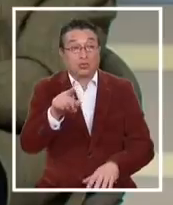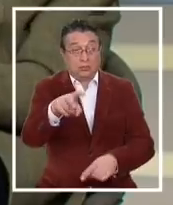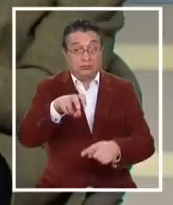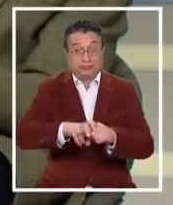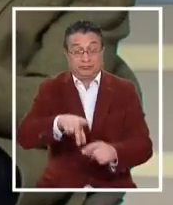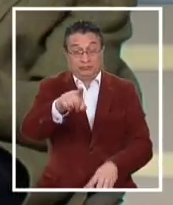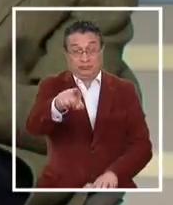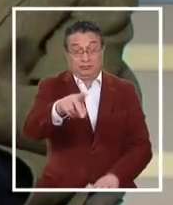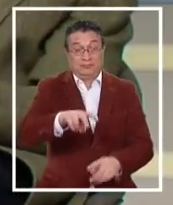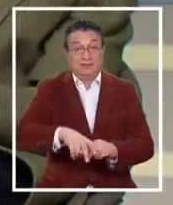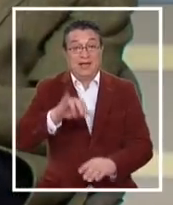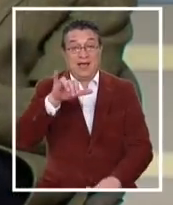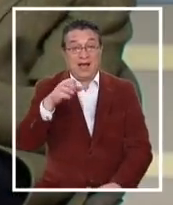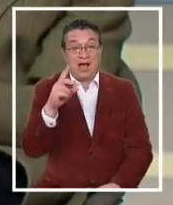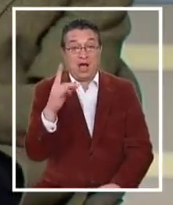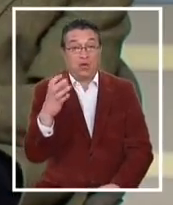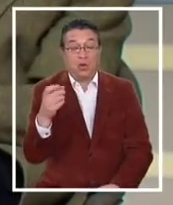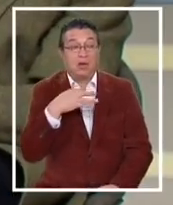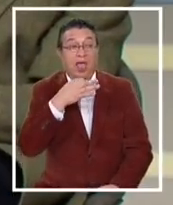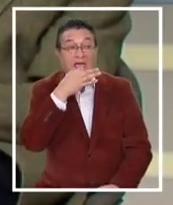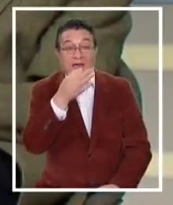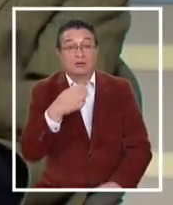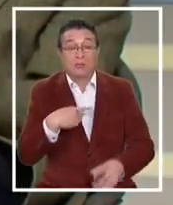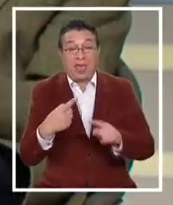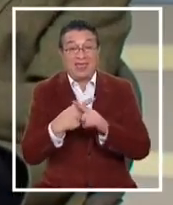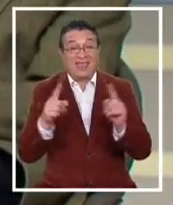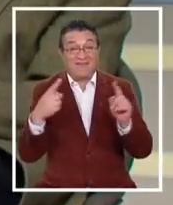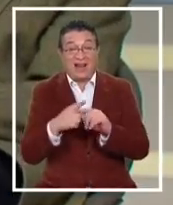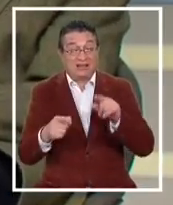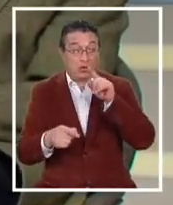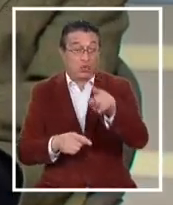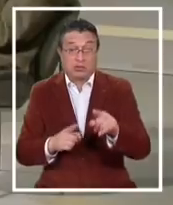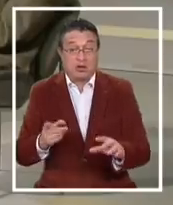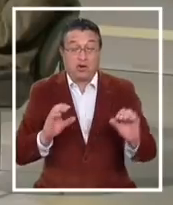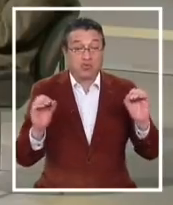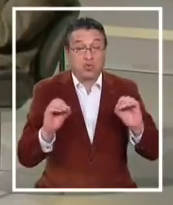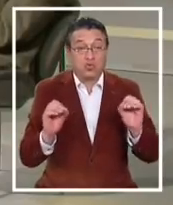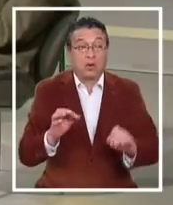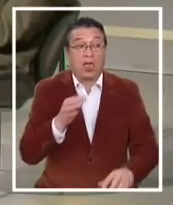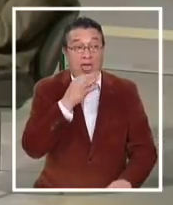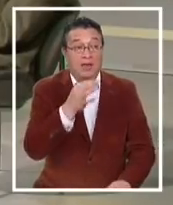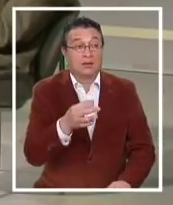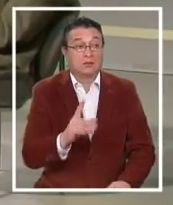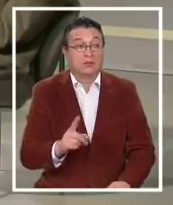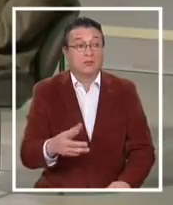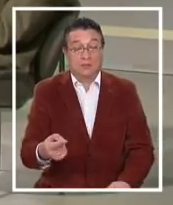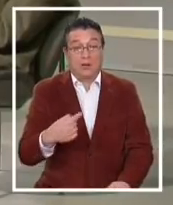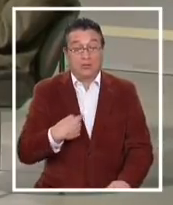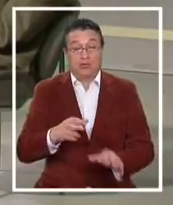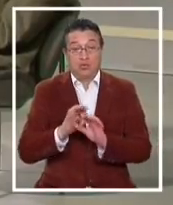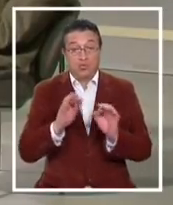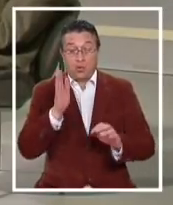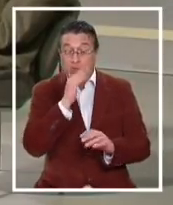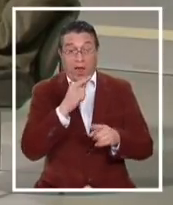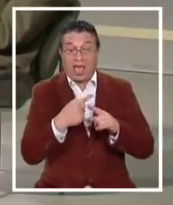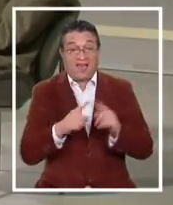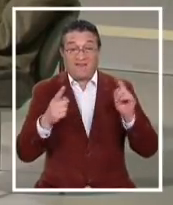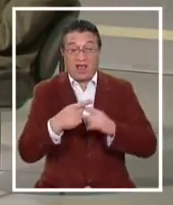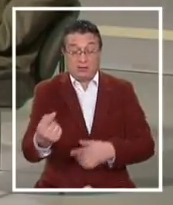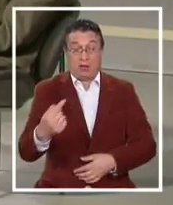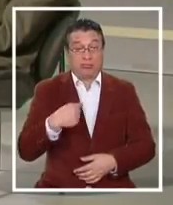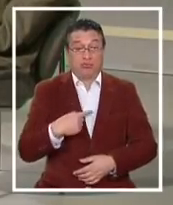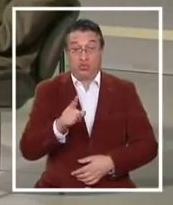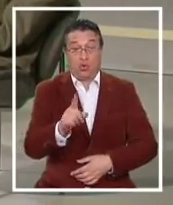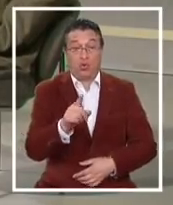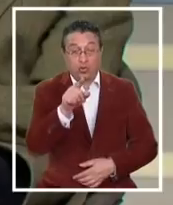su misma sillón, Daniel Jadue dijo que no tenía grandes diferencias con usted. Le costó mucho encontrar diferencias. Sí, de hecho dijo... ¿Conmigo? Sí, con usted. Dijo que no tenía ni grandes diferencias. Entonces,